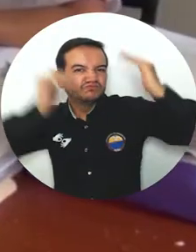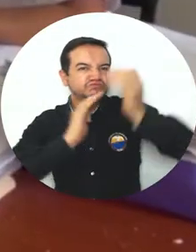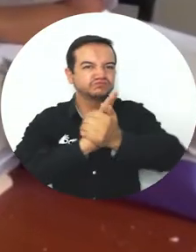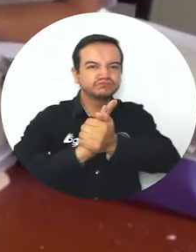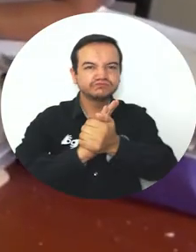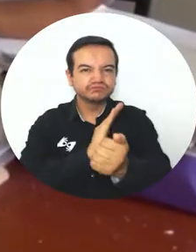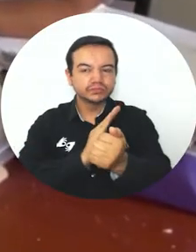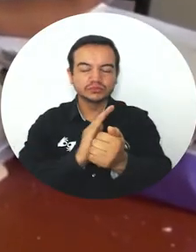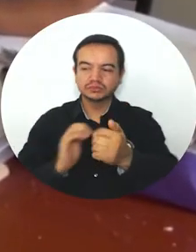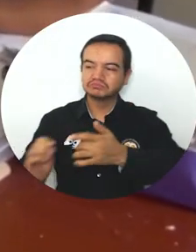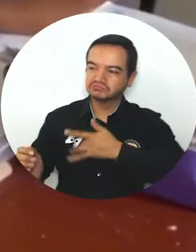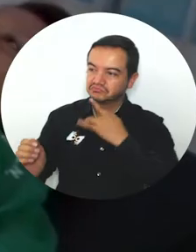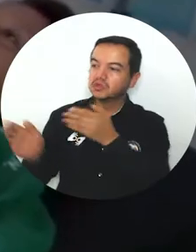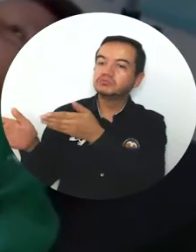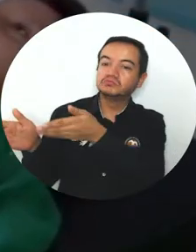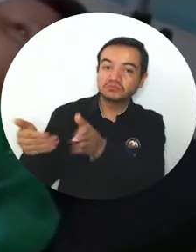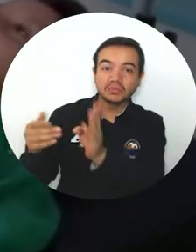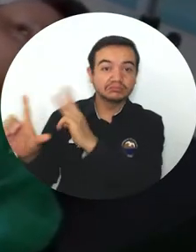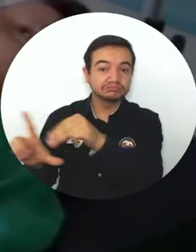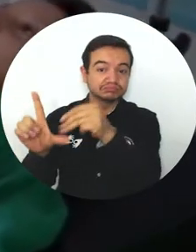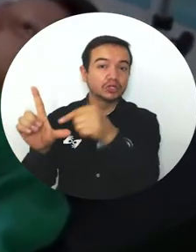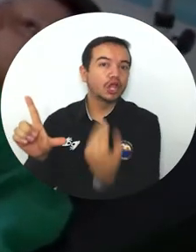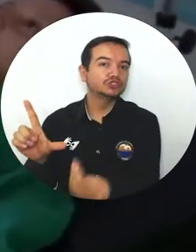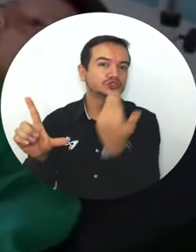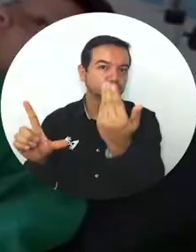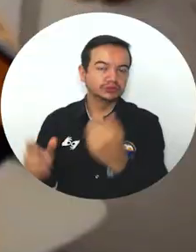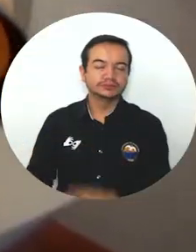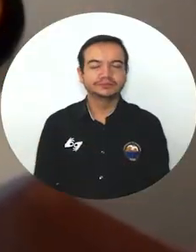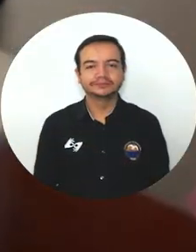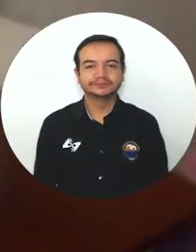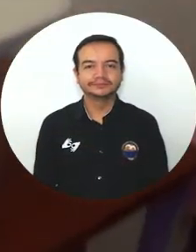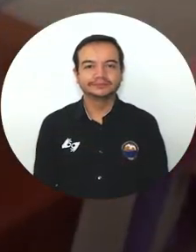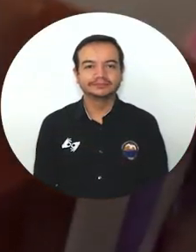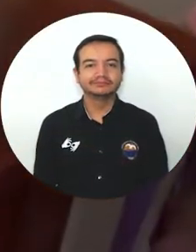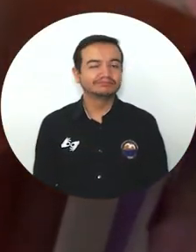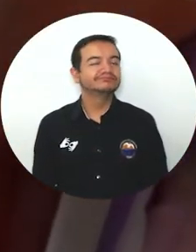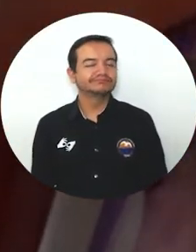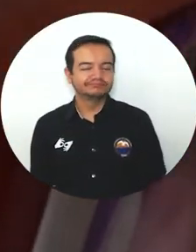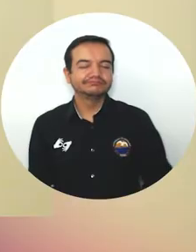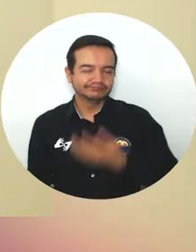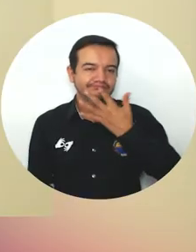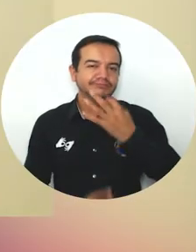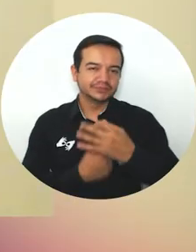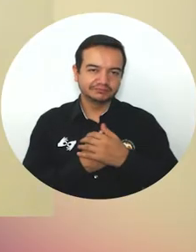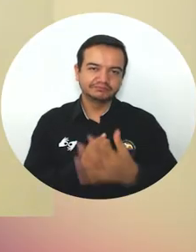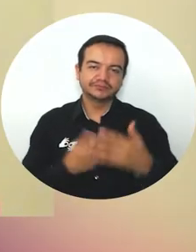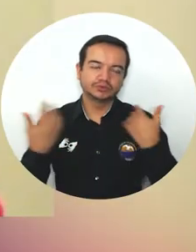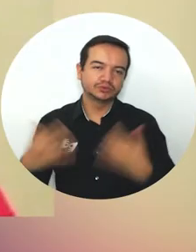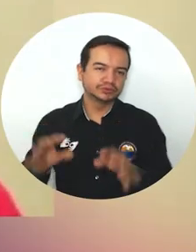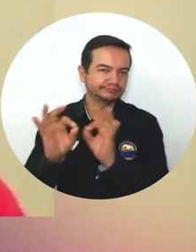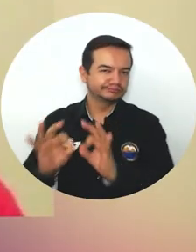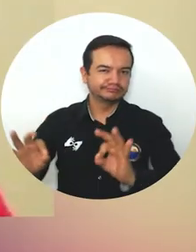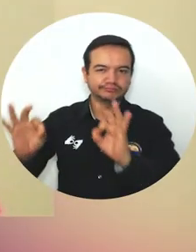programa es muy pertinente y será claramente una más-valía. Sí, indudablemente que es sumamente interesante. He visto